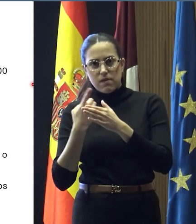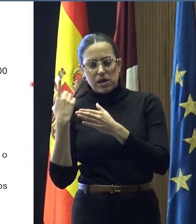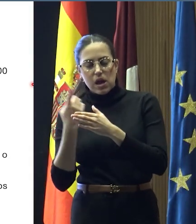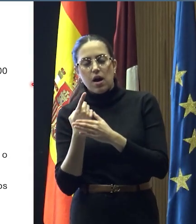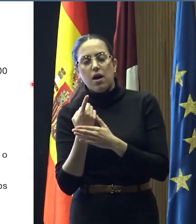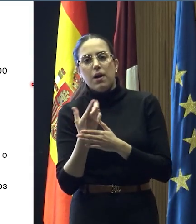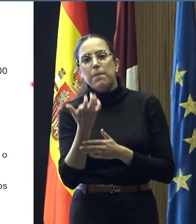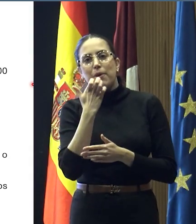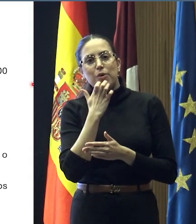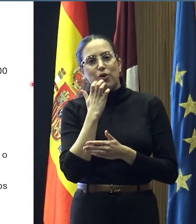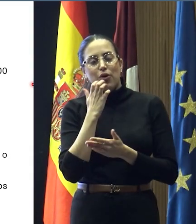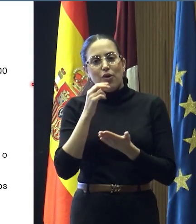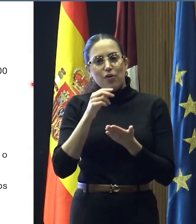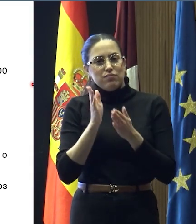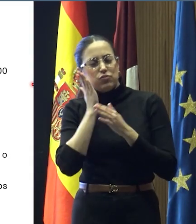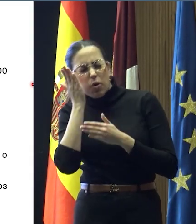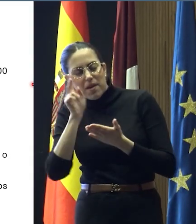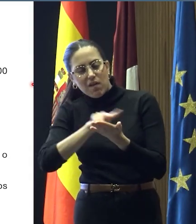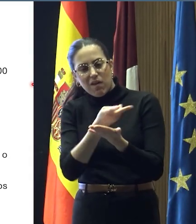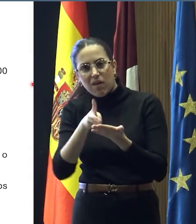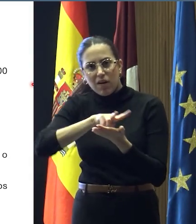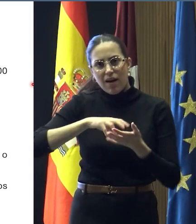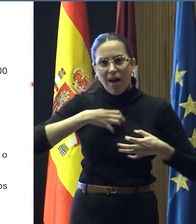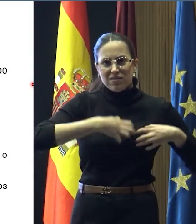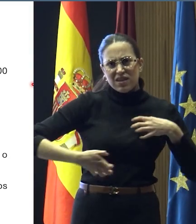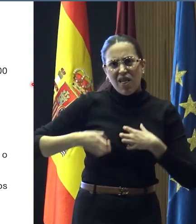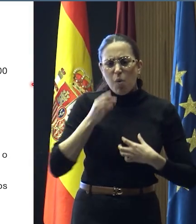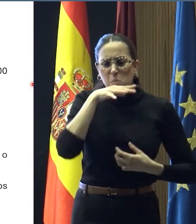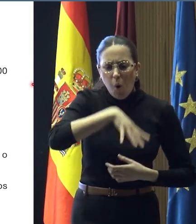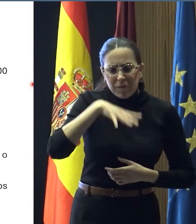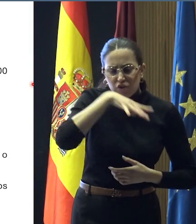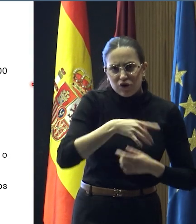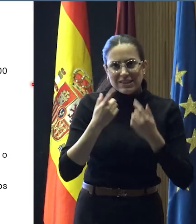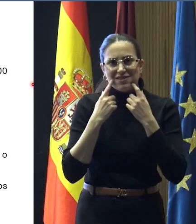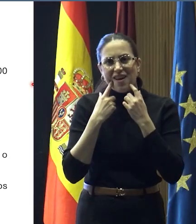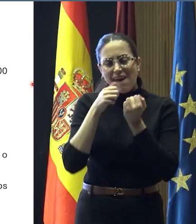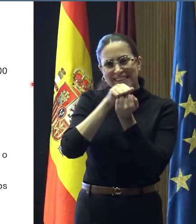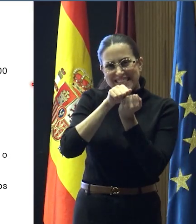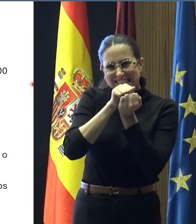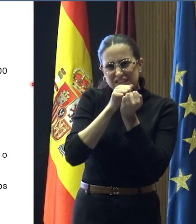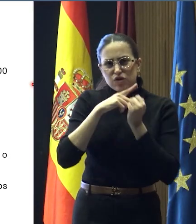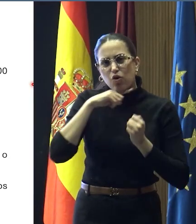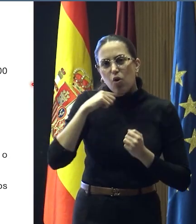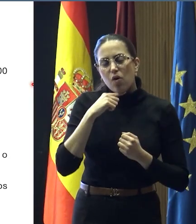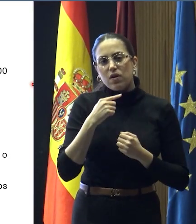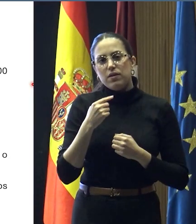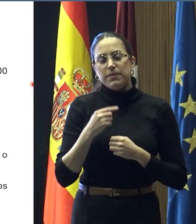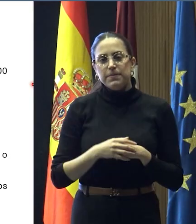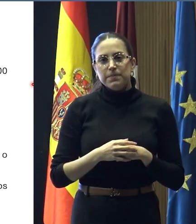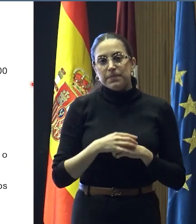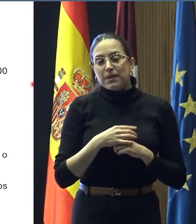para dormir, ansiedad, vómitos, dolor de mandíbula, náuseas, pero